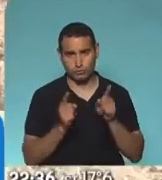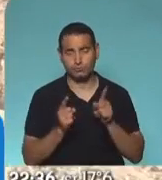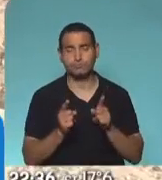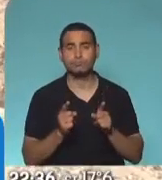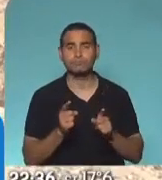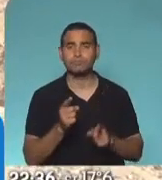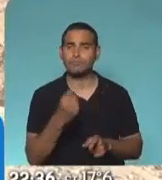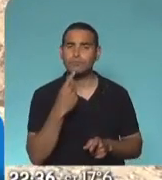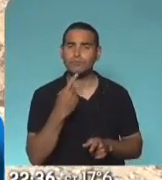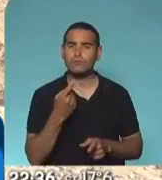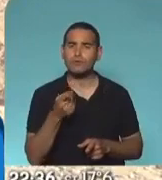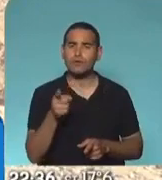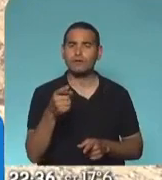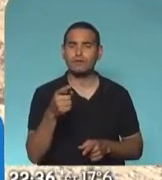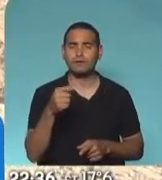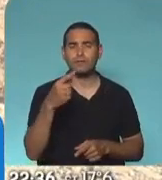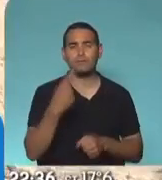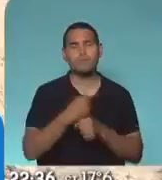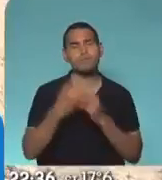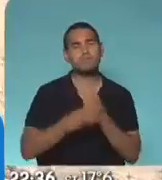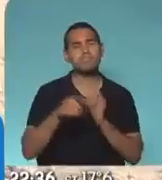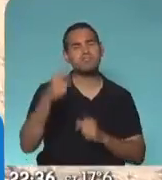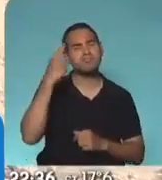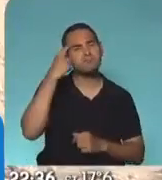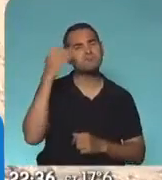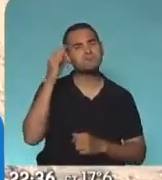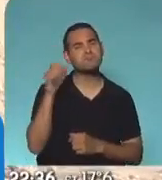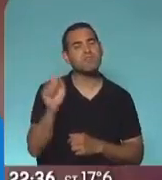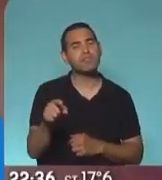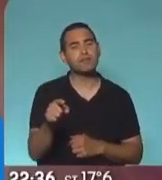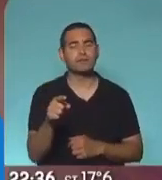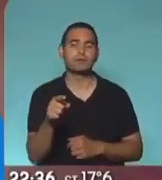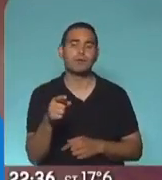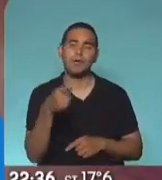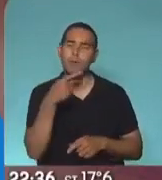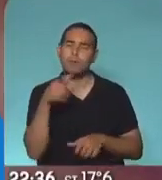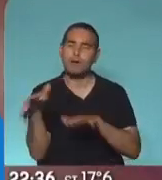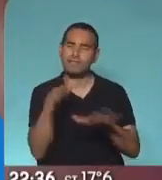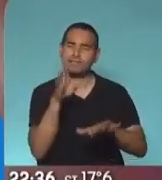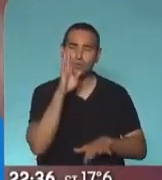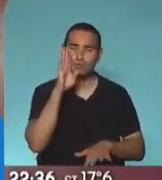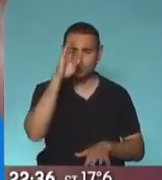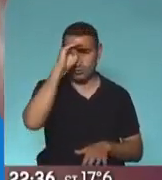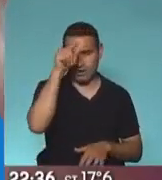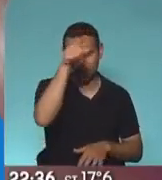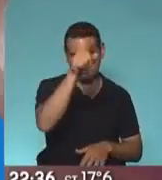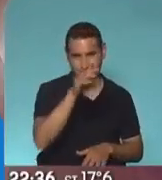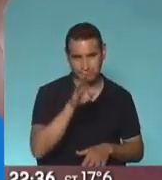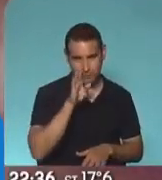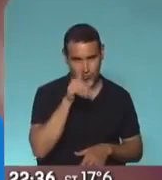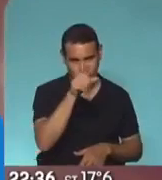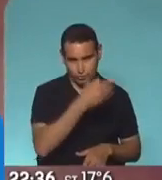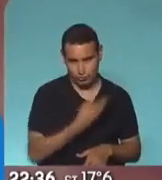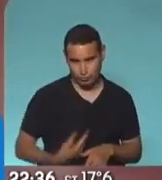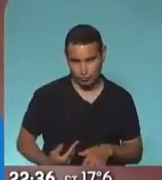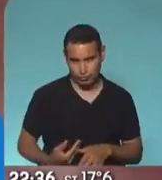la actitud de Netanyahu? Bueno, muy parecida a la de Donald Trump en este caso.